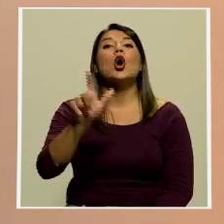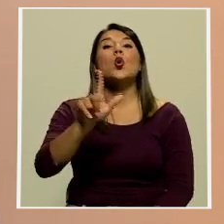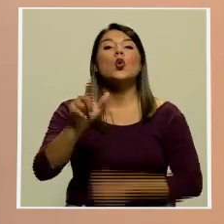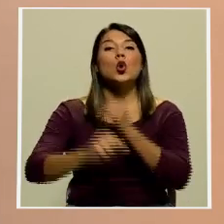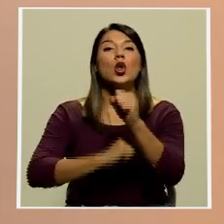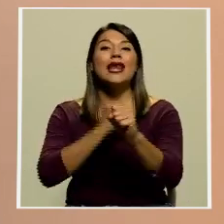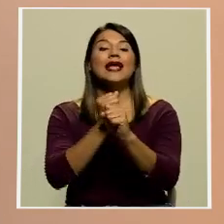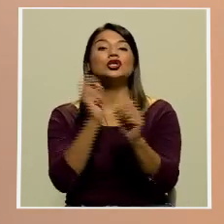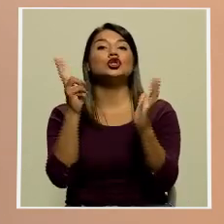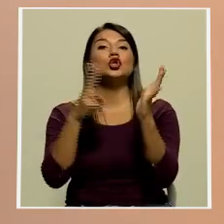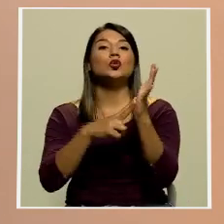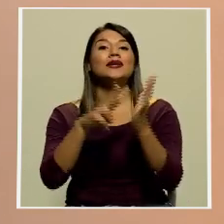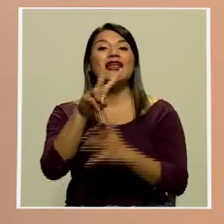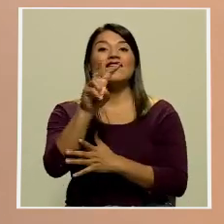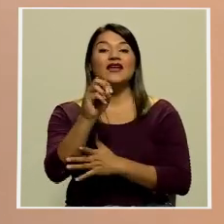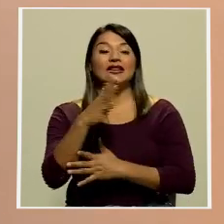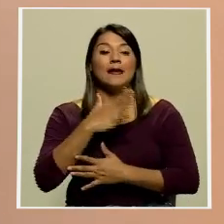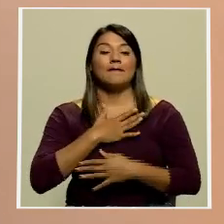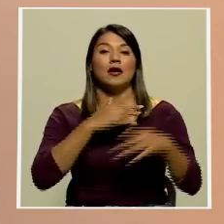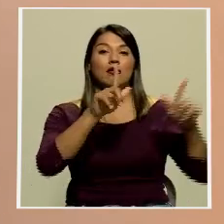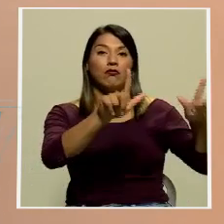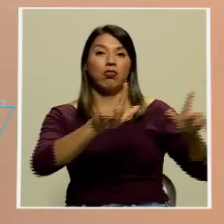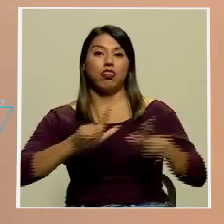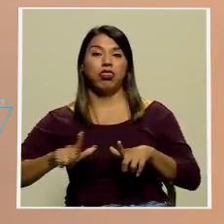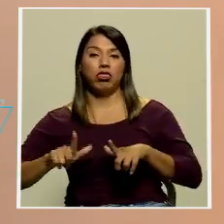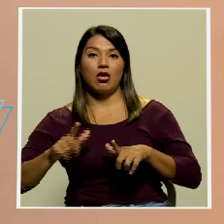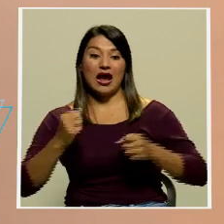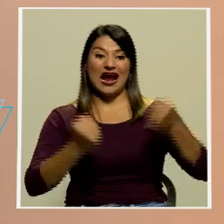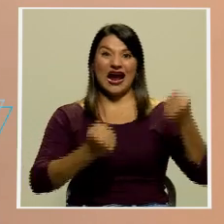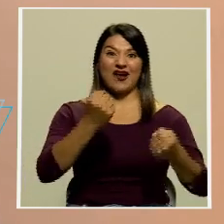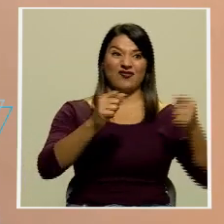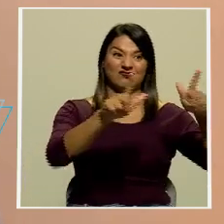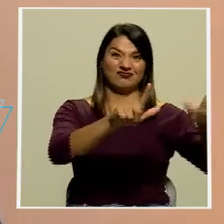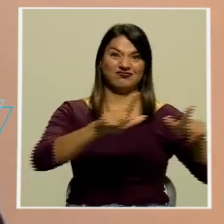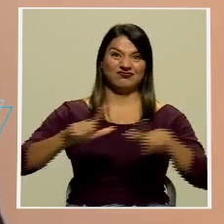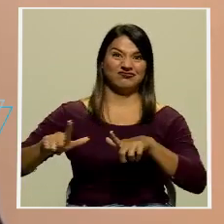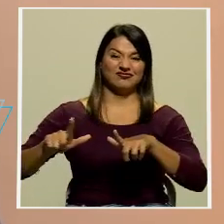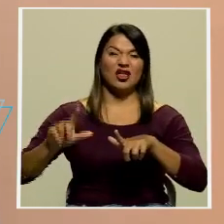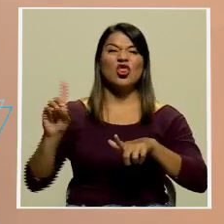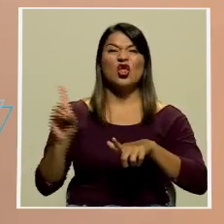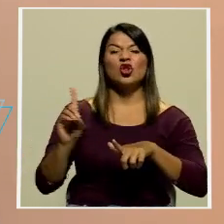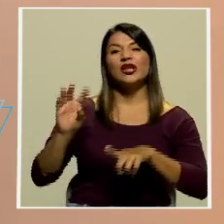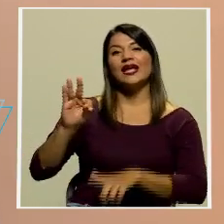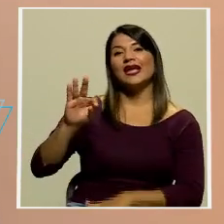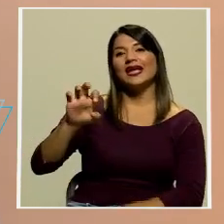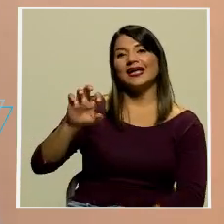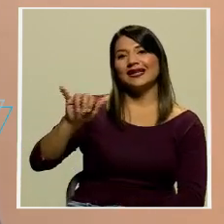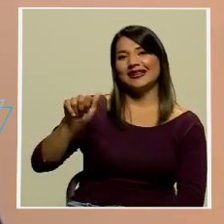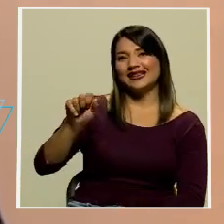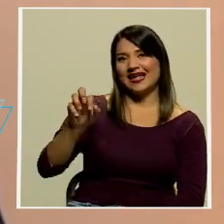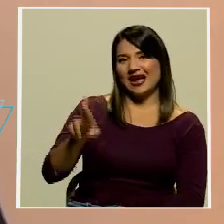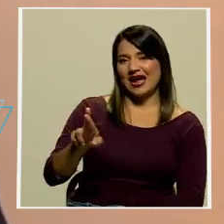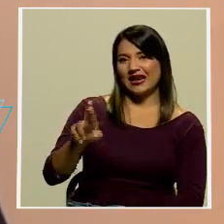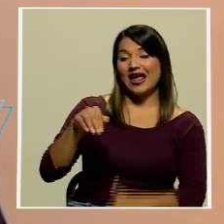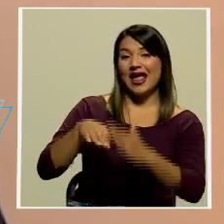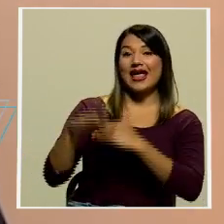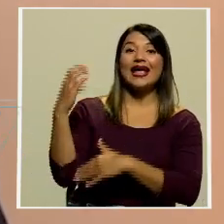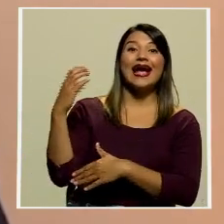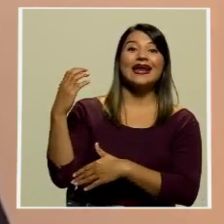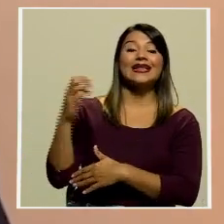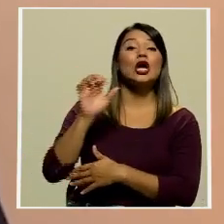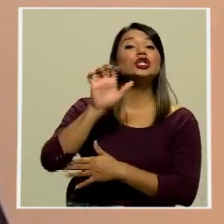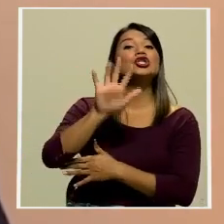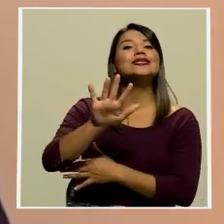2020 por el sector de Tejar del Guarco en Cartago a las 5:35 de la